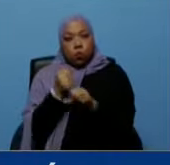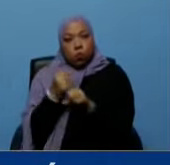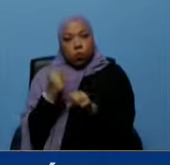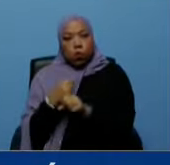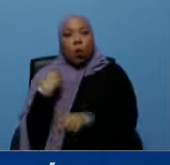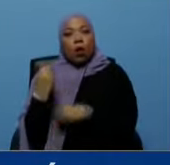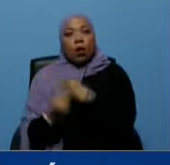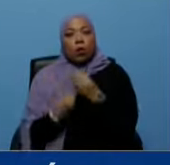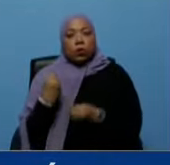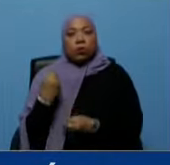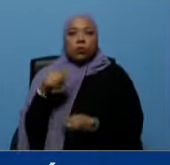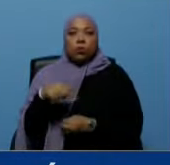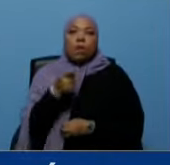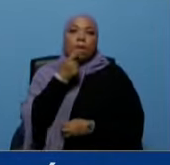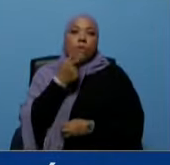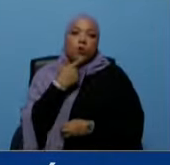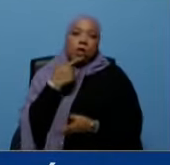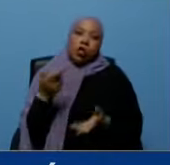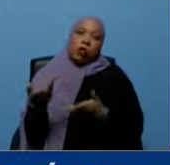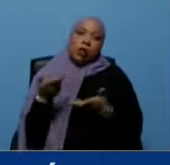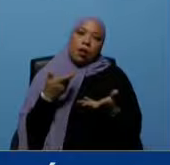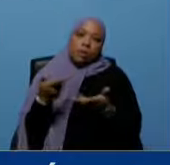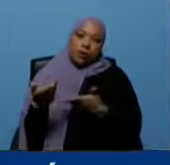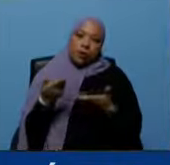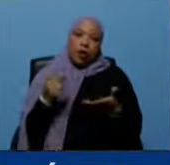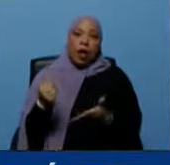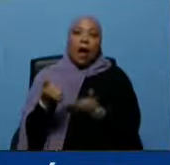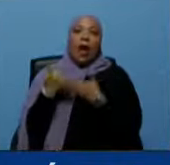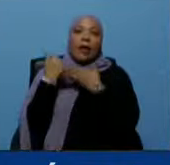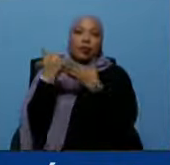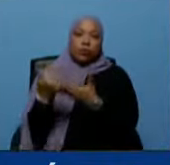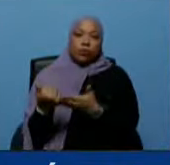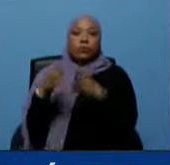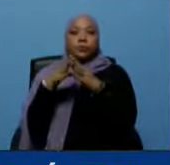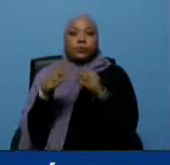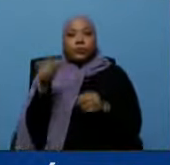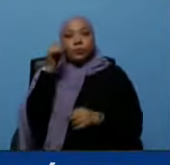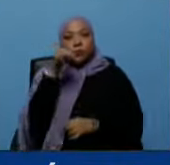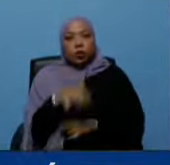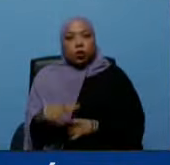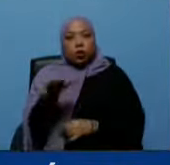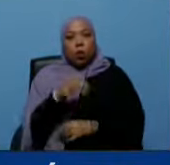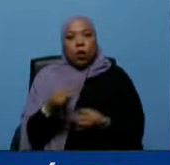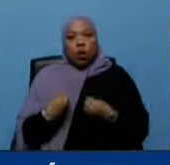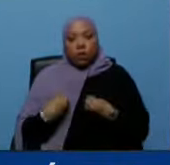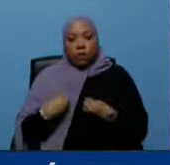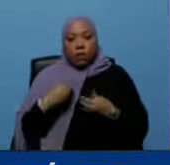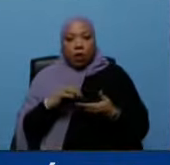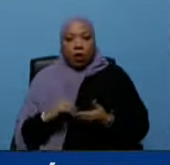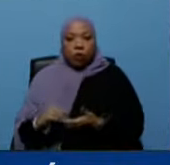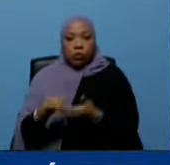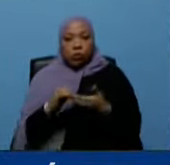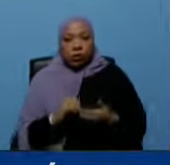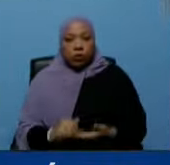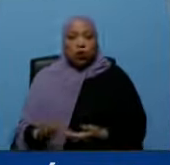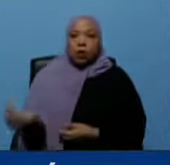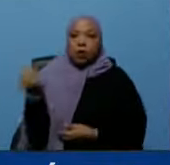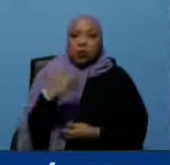nos hizo de este bello servicio que beneficiará a todo el pueblo trujillano, a más de